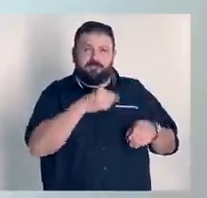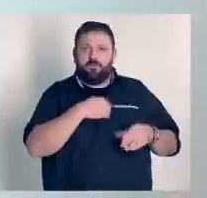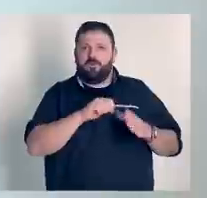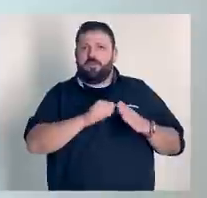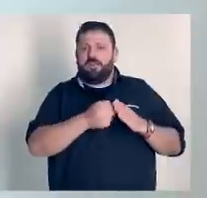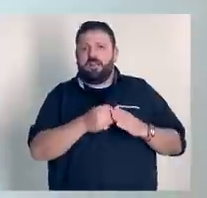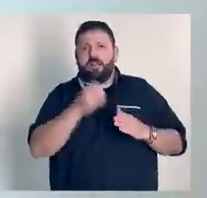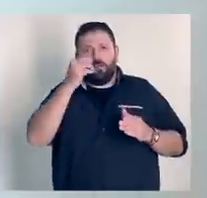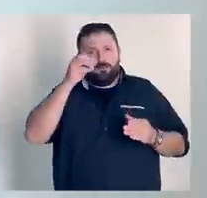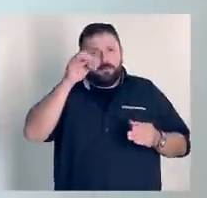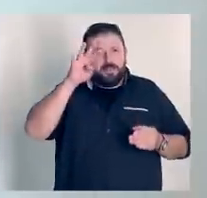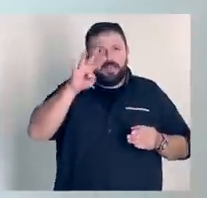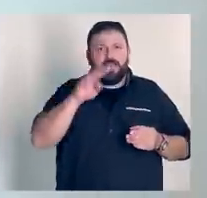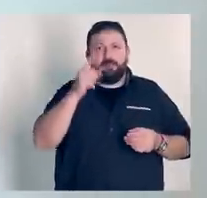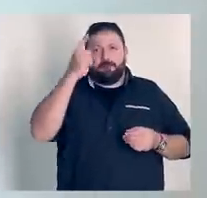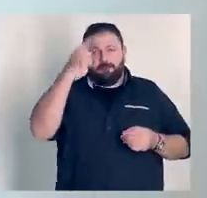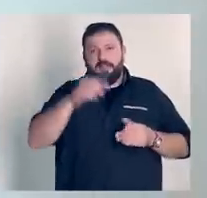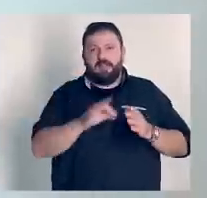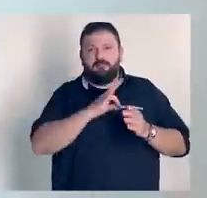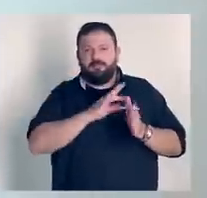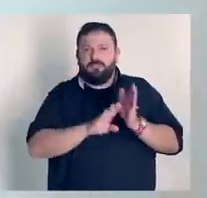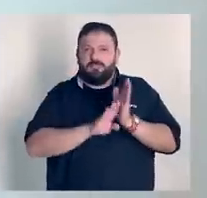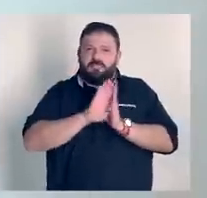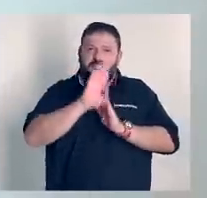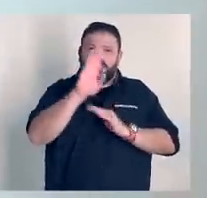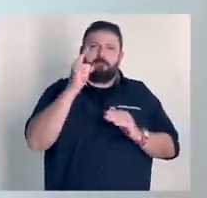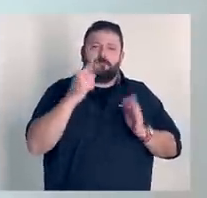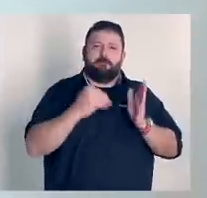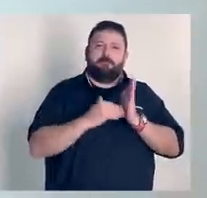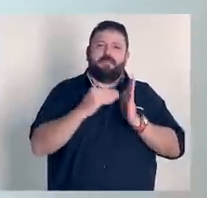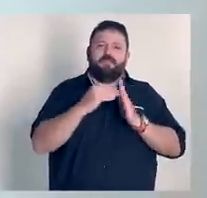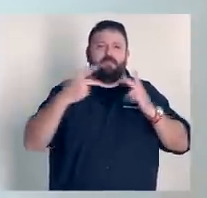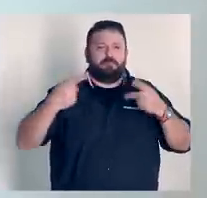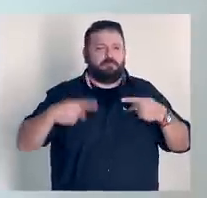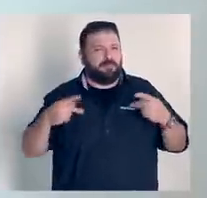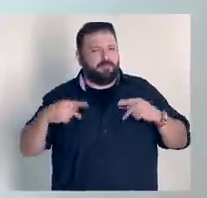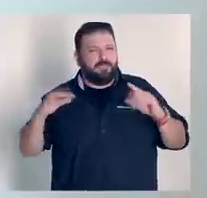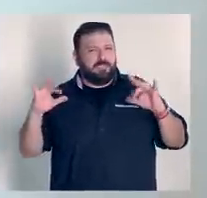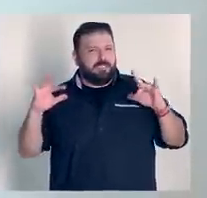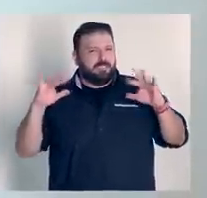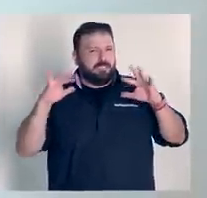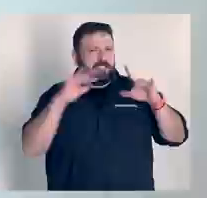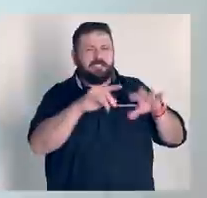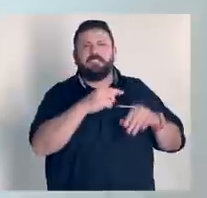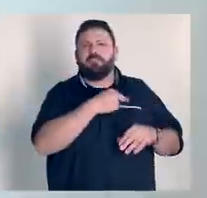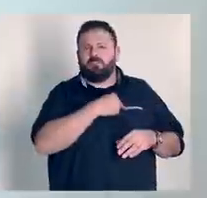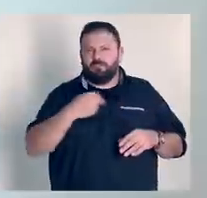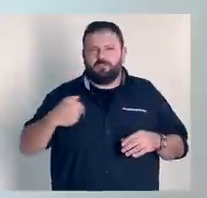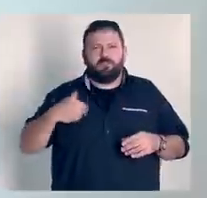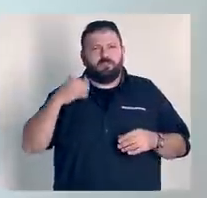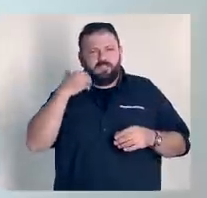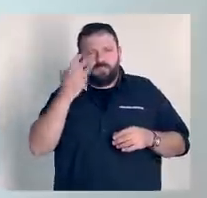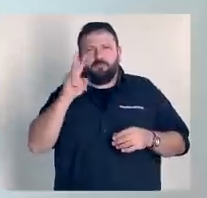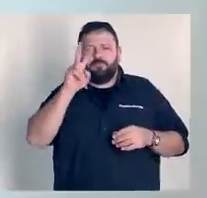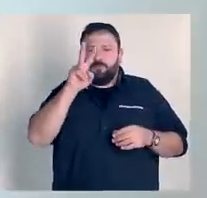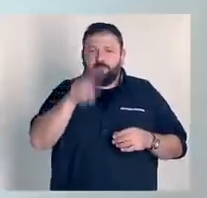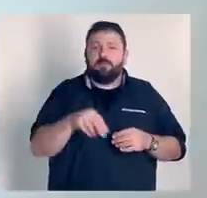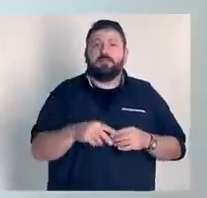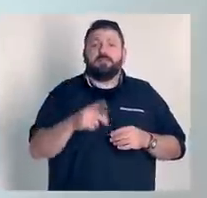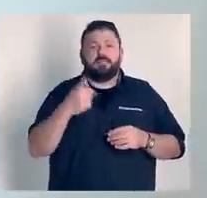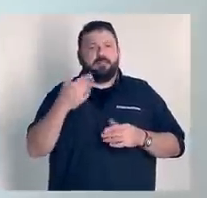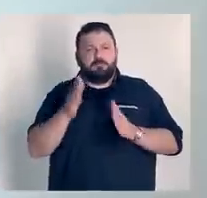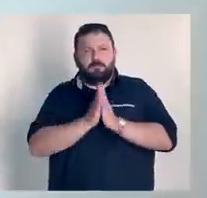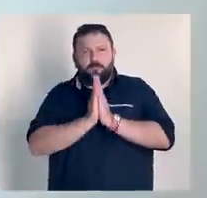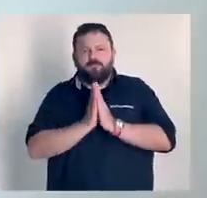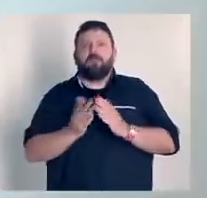OVNILIFE. Vamos por el millón. Vamos a conseguir esa placa del millón. Estoy convencidísima que lo vamos a lograr juntos. Sigan compartiendo y denle